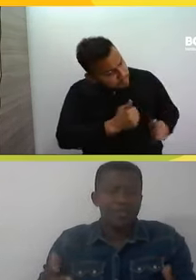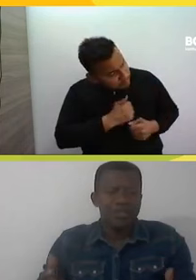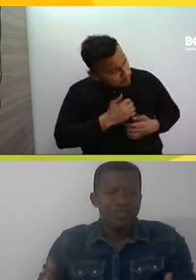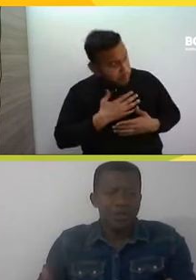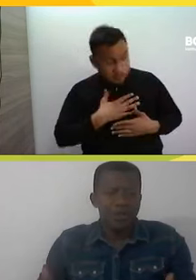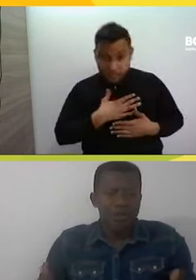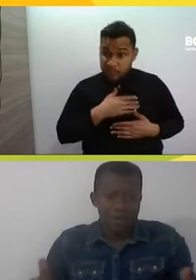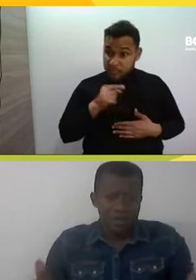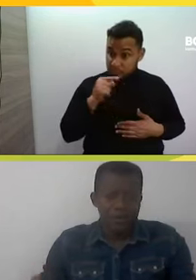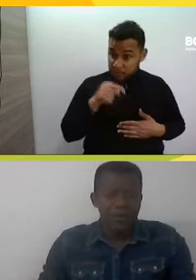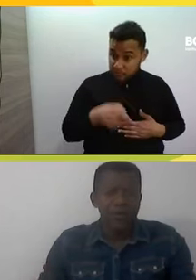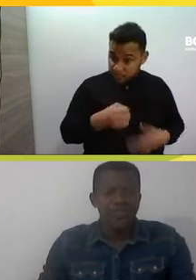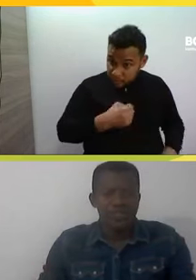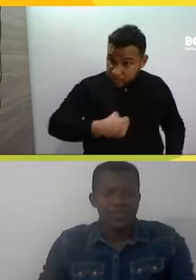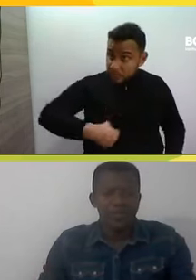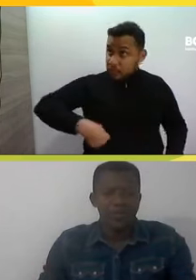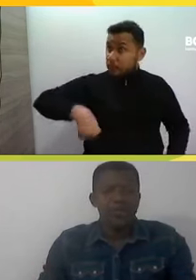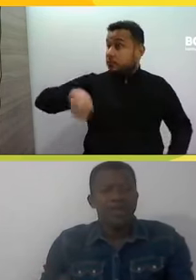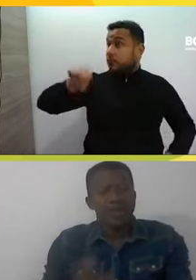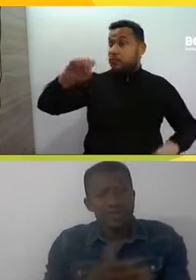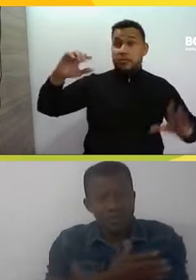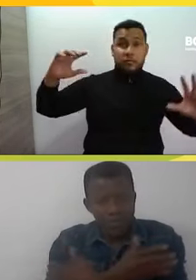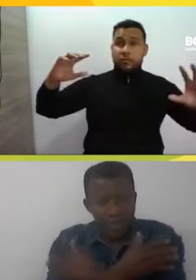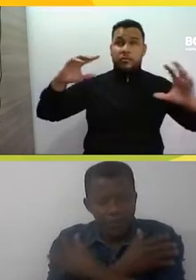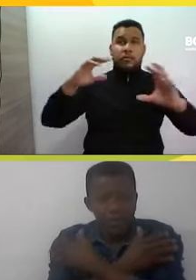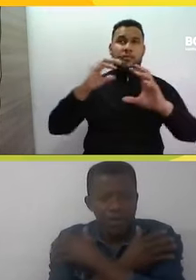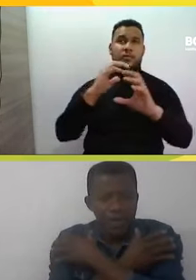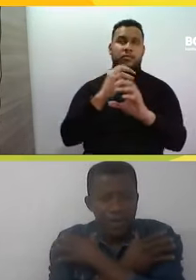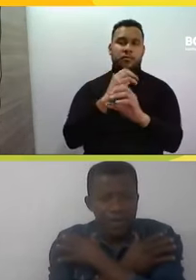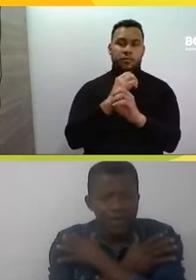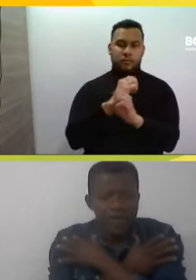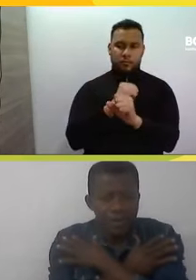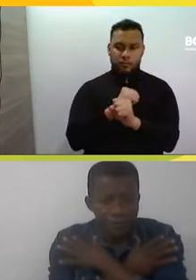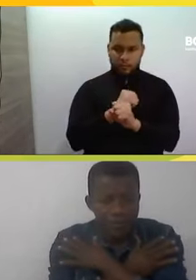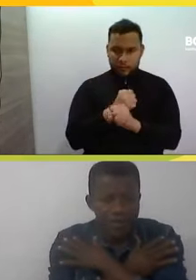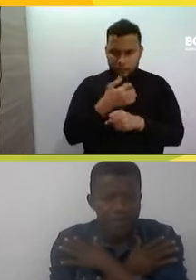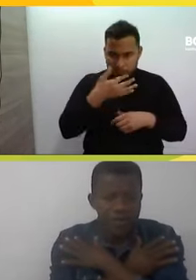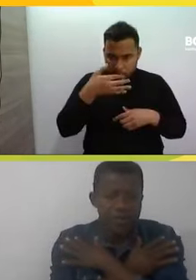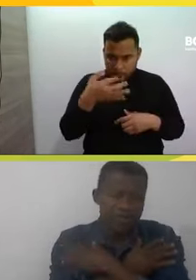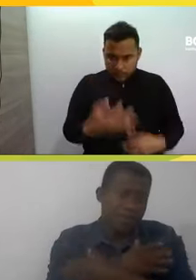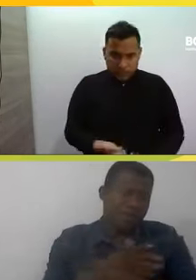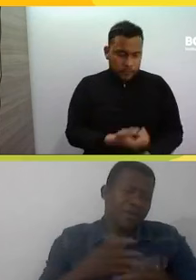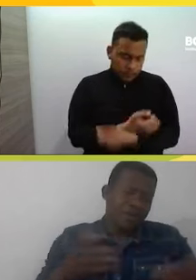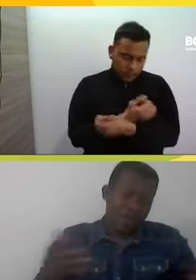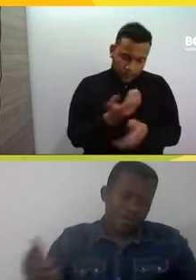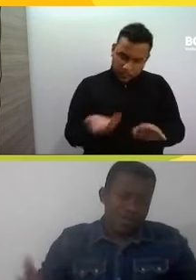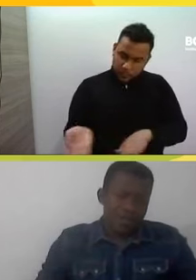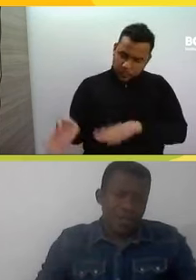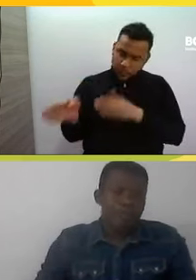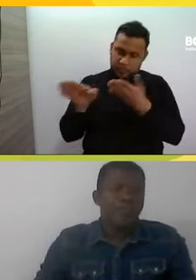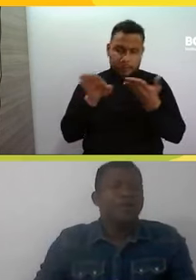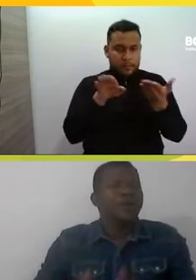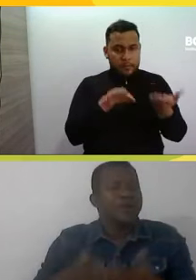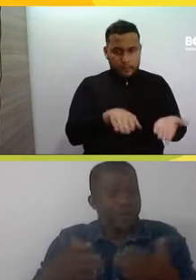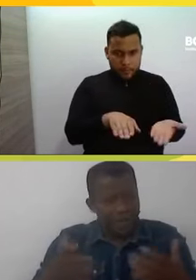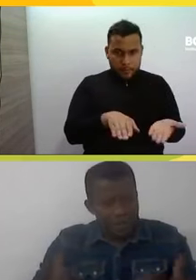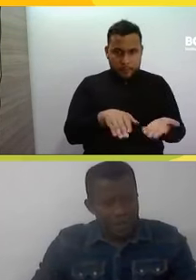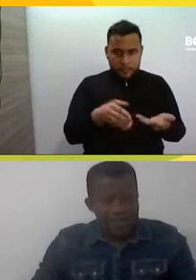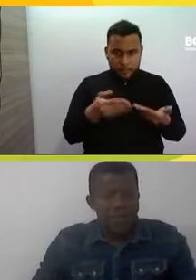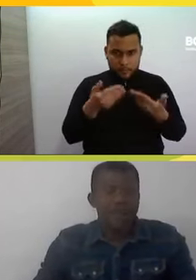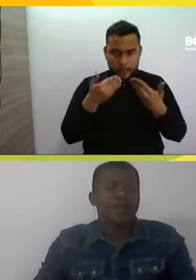la victoria de la noche, el estado real de la muerte? Asina,